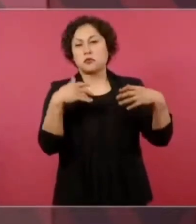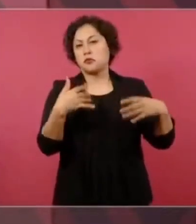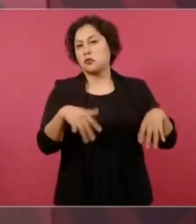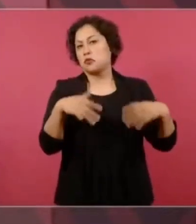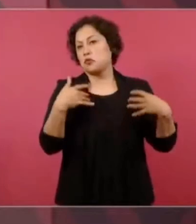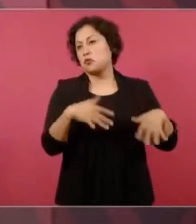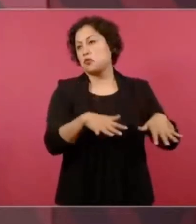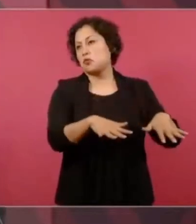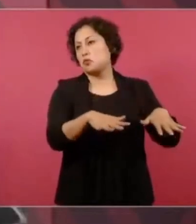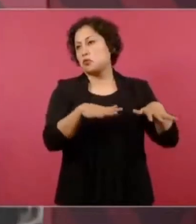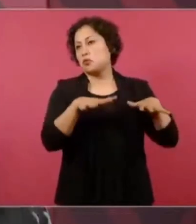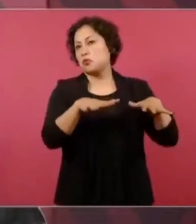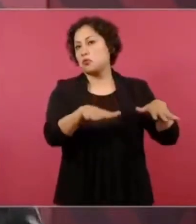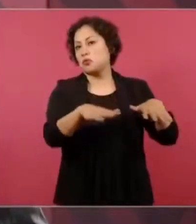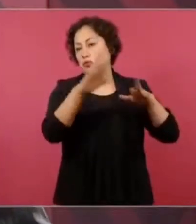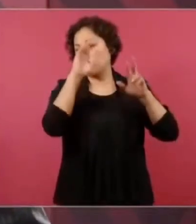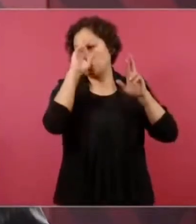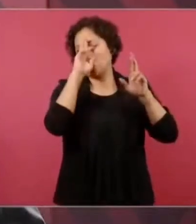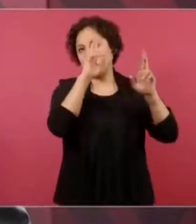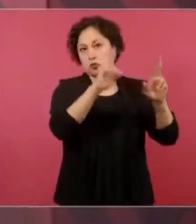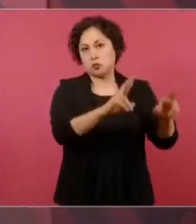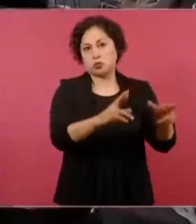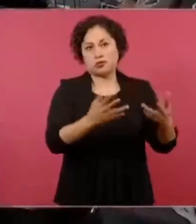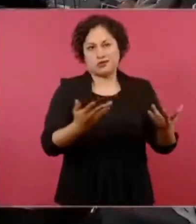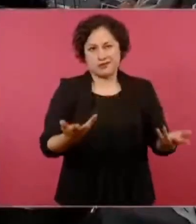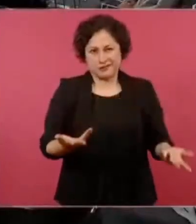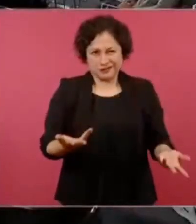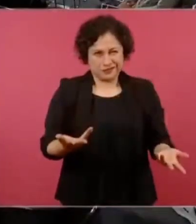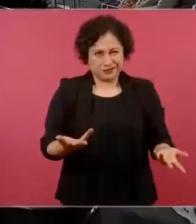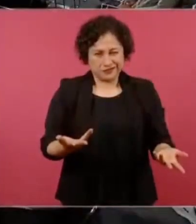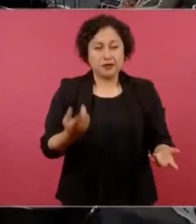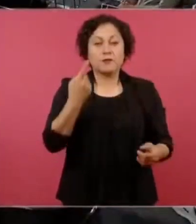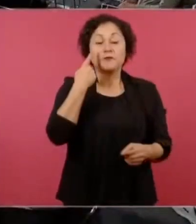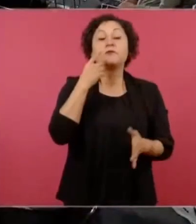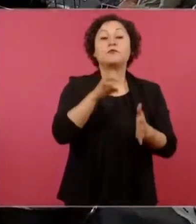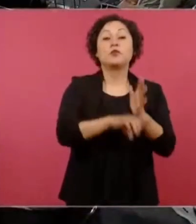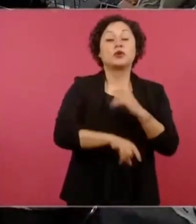Porque en otros países, en España, por ejemplo, hay mucha corrupción,